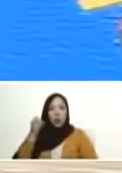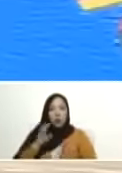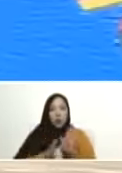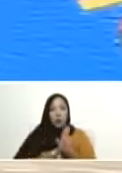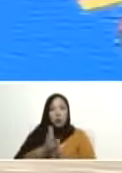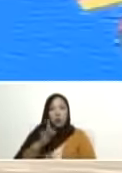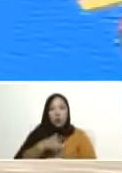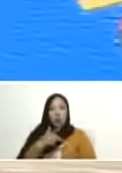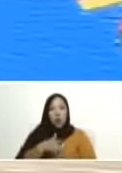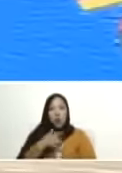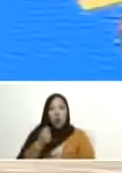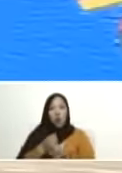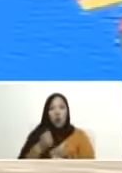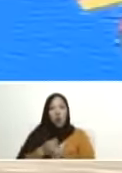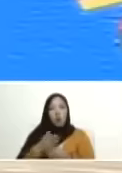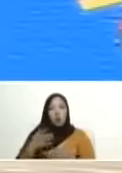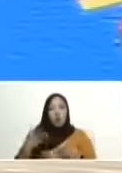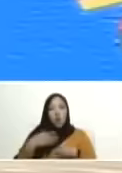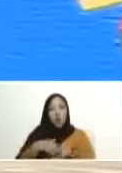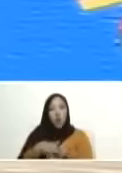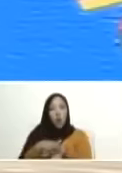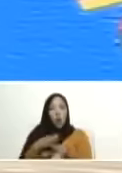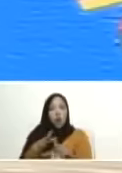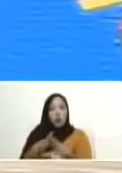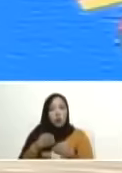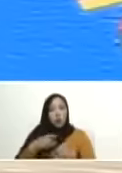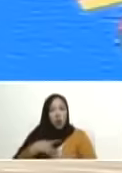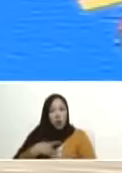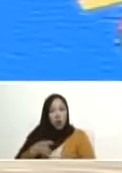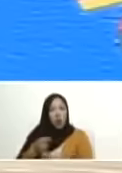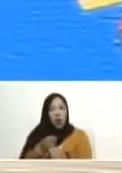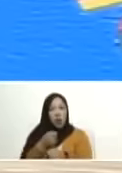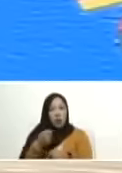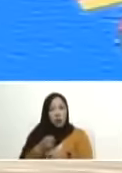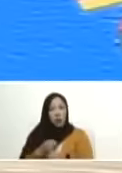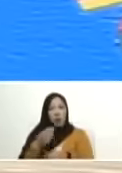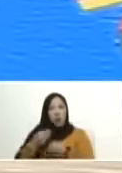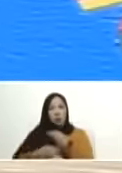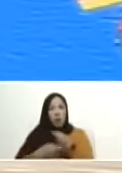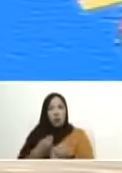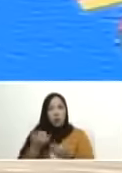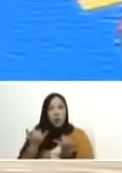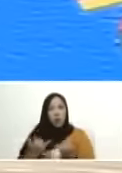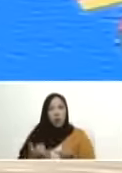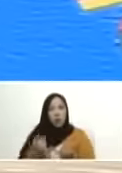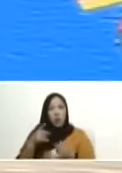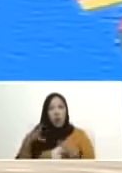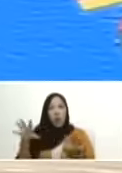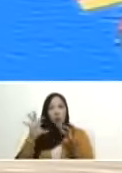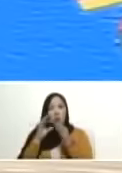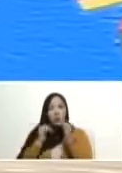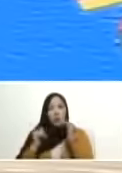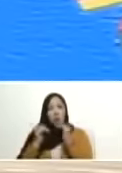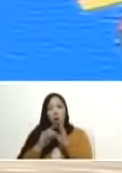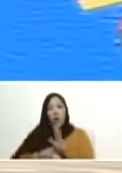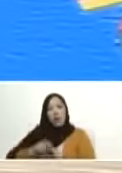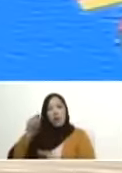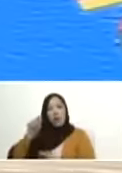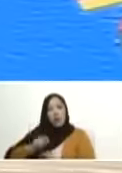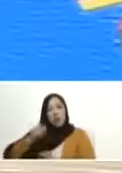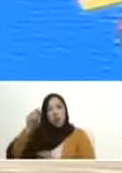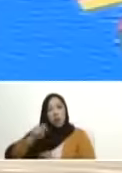razones, cuál fue la inspiración que privó para que una mayoría unánime de diputados y